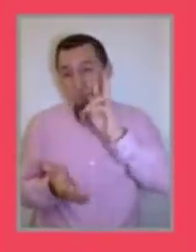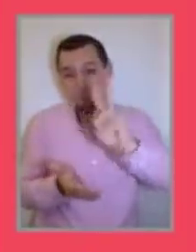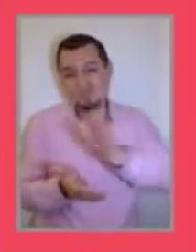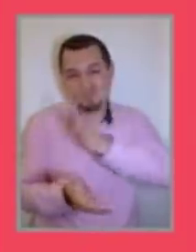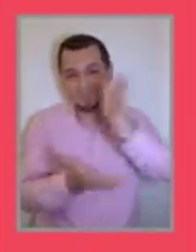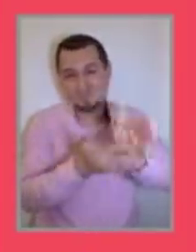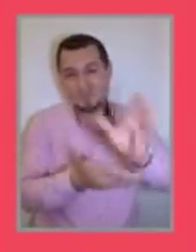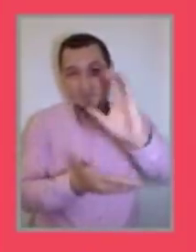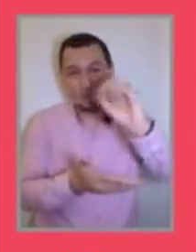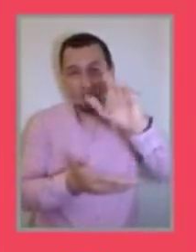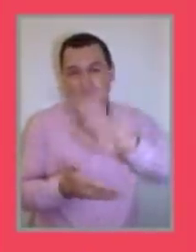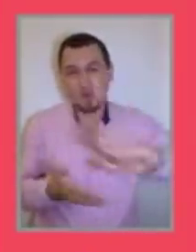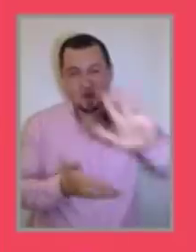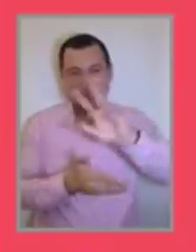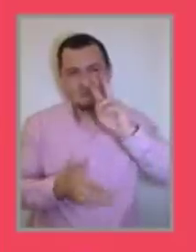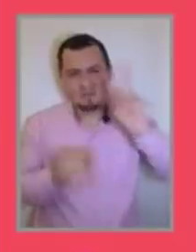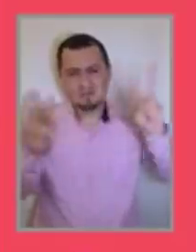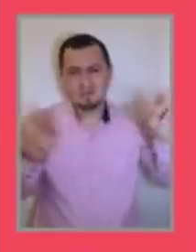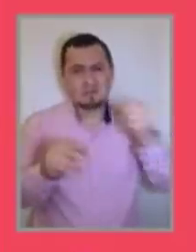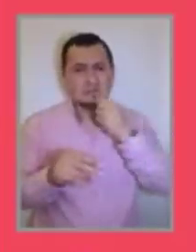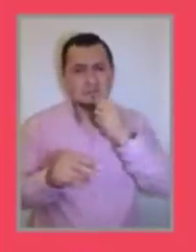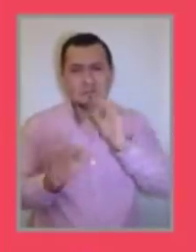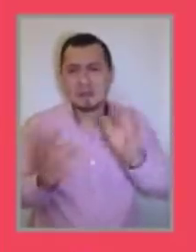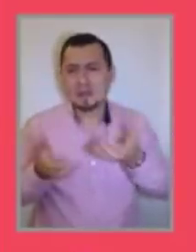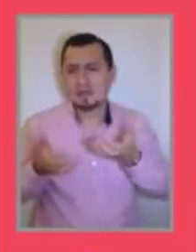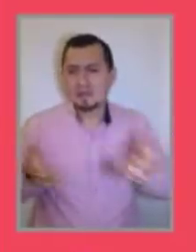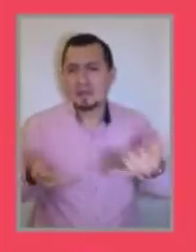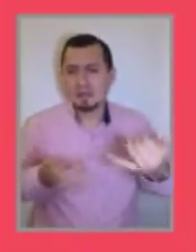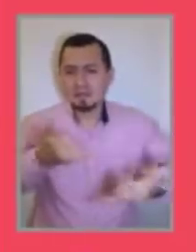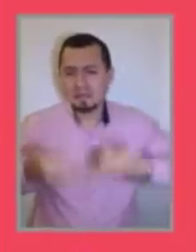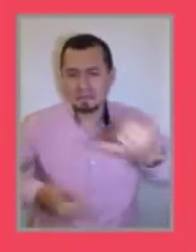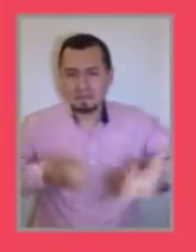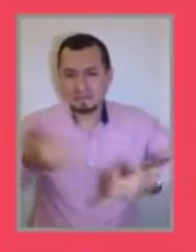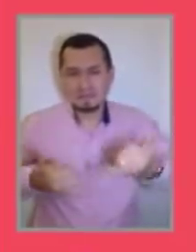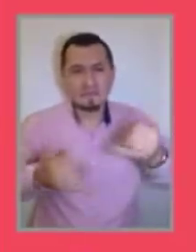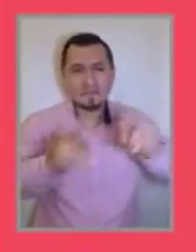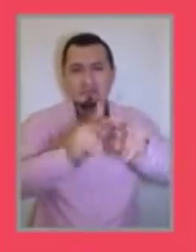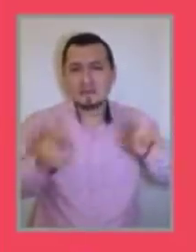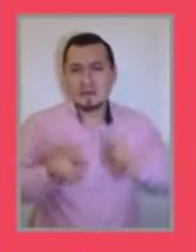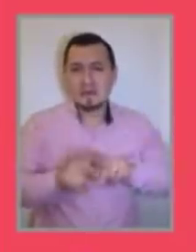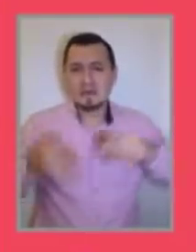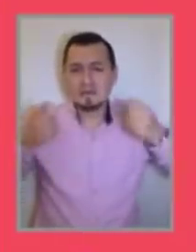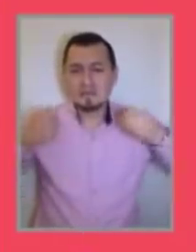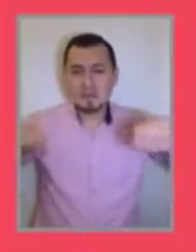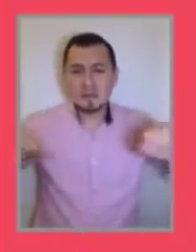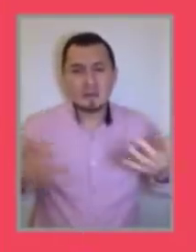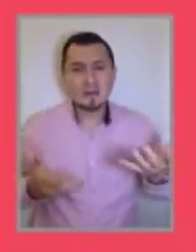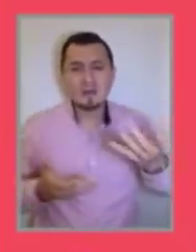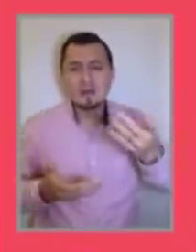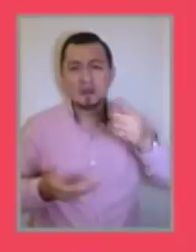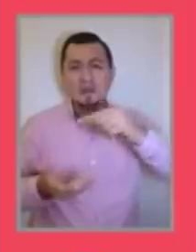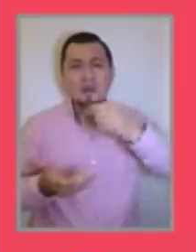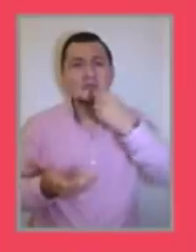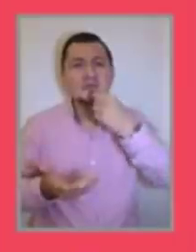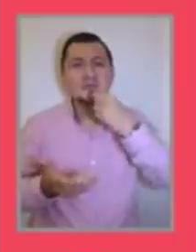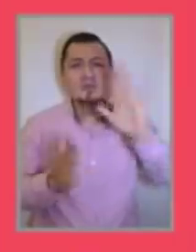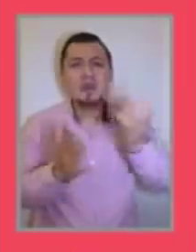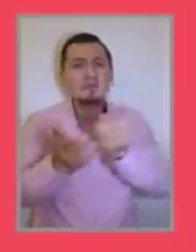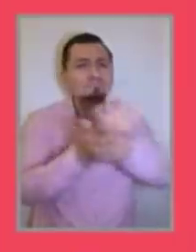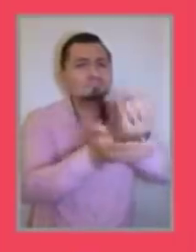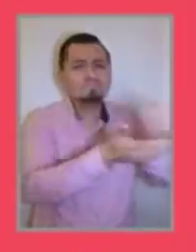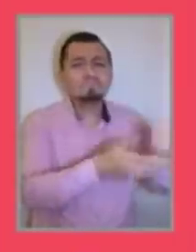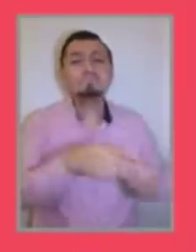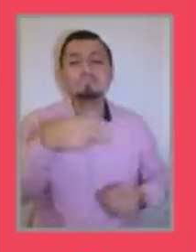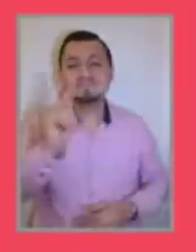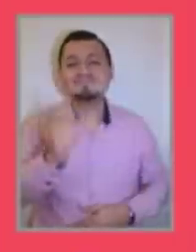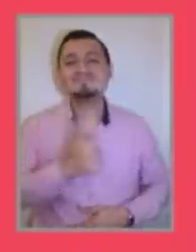las colonias, pues los niños están en la calle, los niños ya andan en los centros comerciales, y